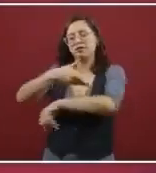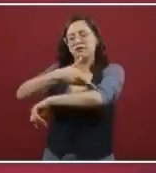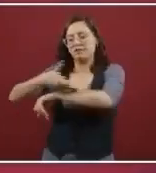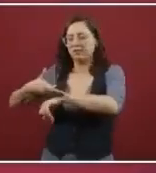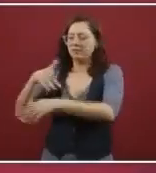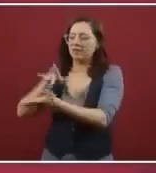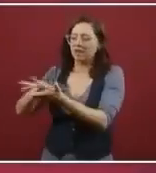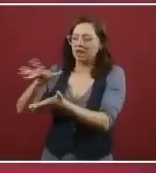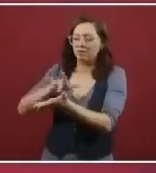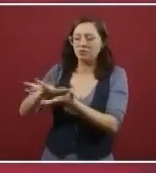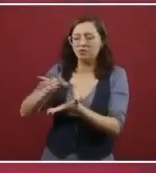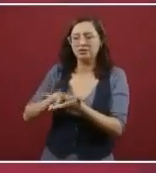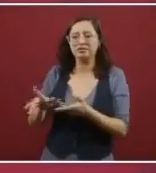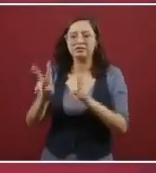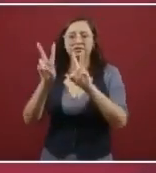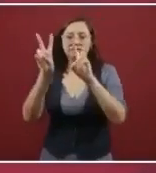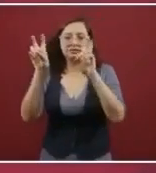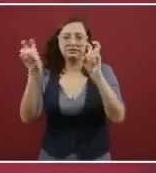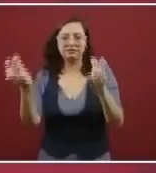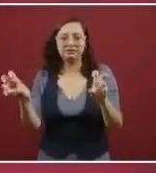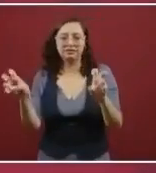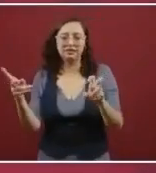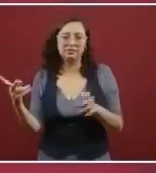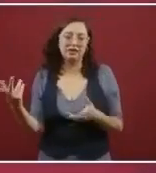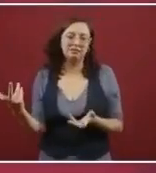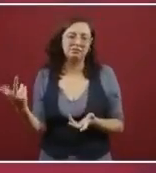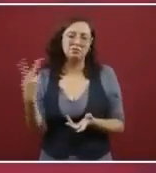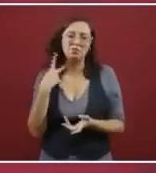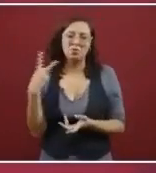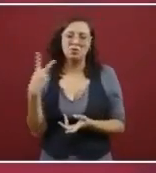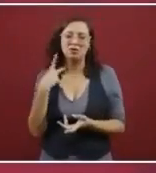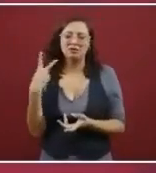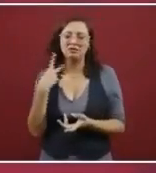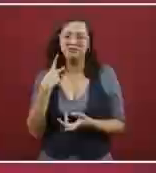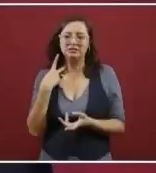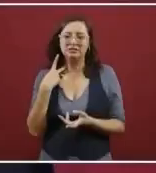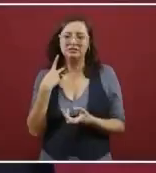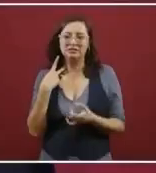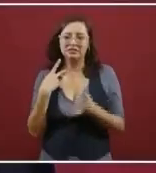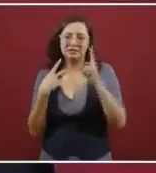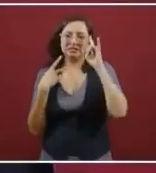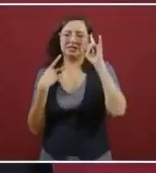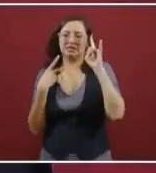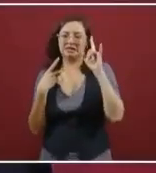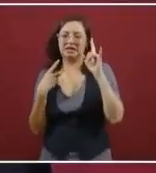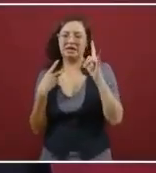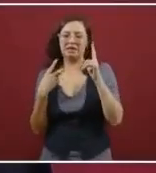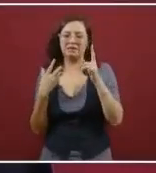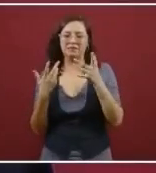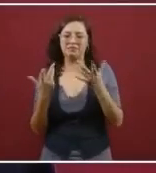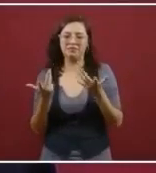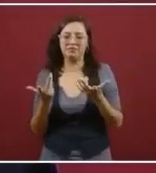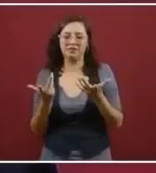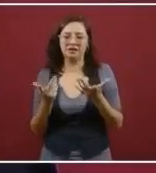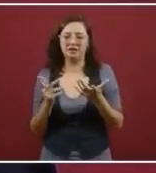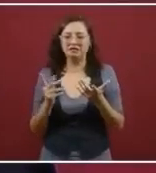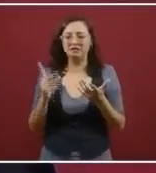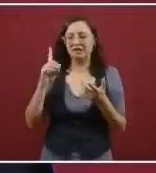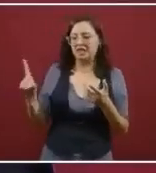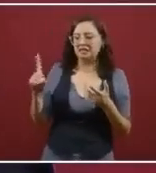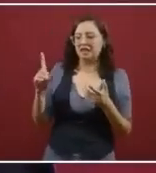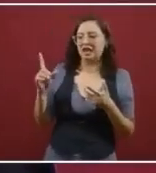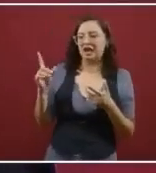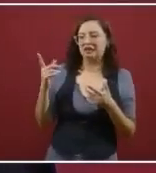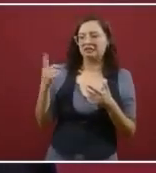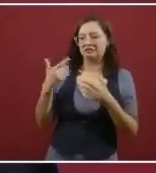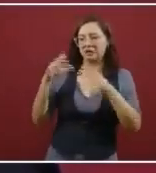izquierda cometió el error de dejarle el tema de la familia a la derecha,